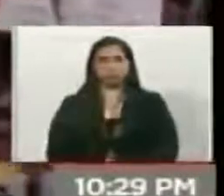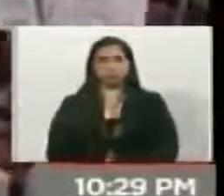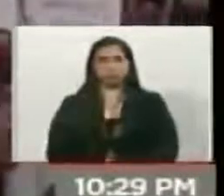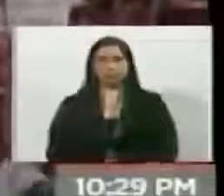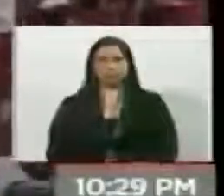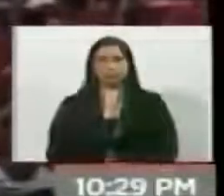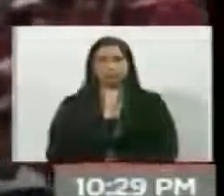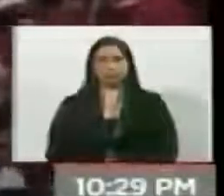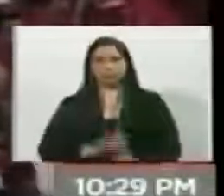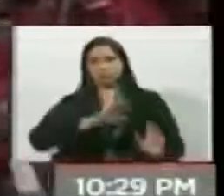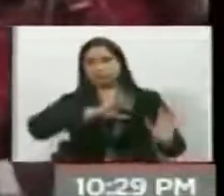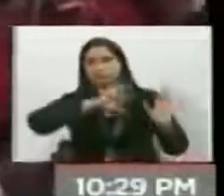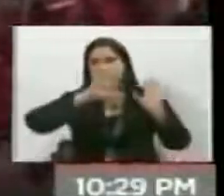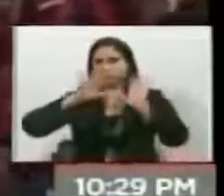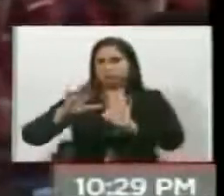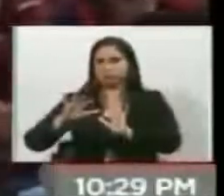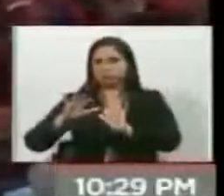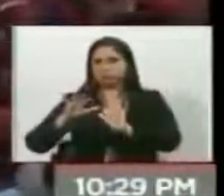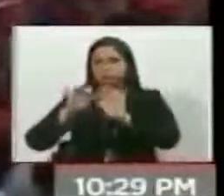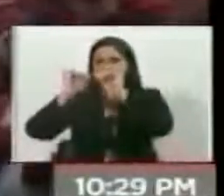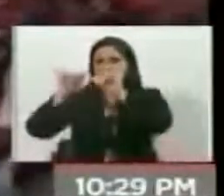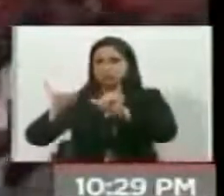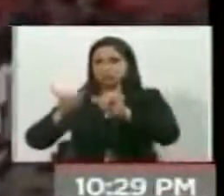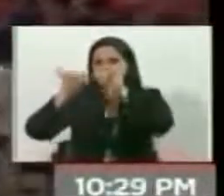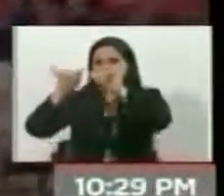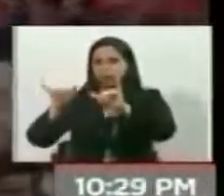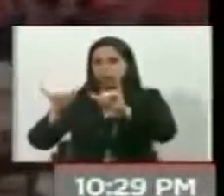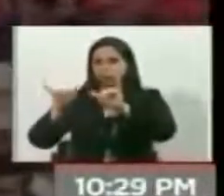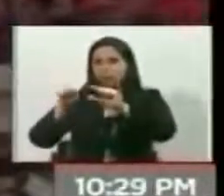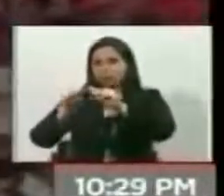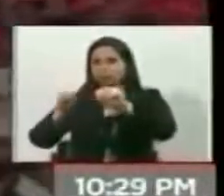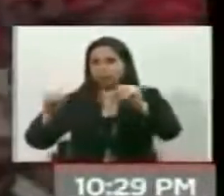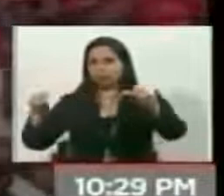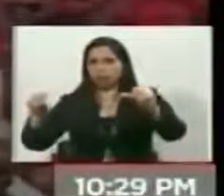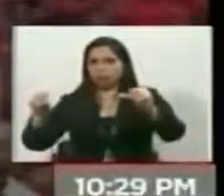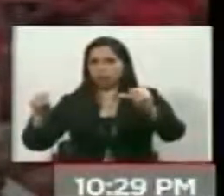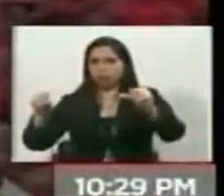llegaría a su propio territorio.